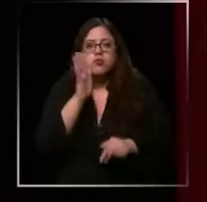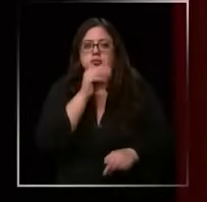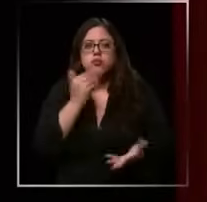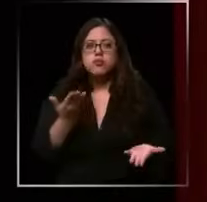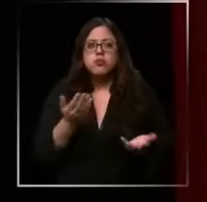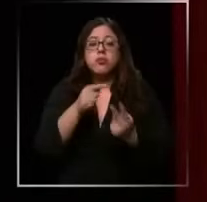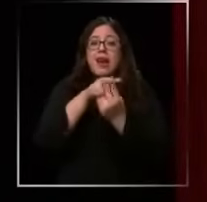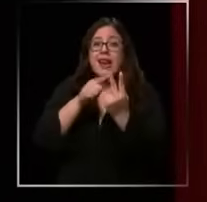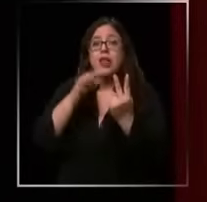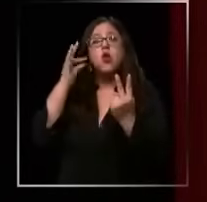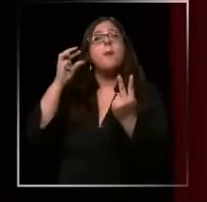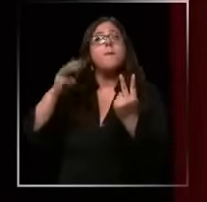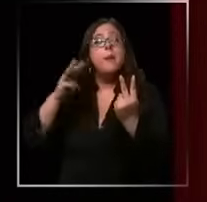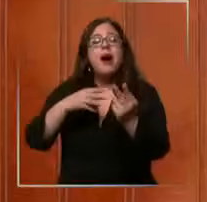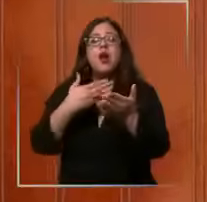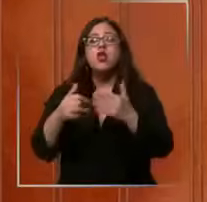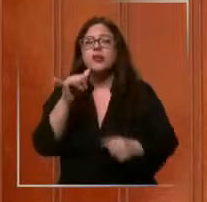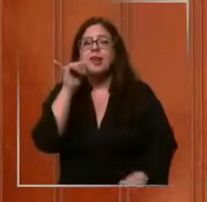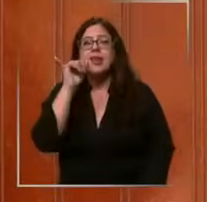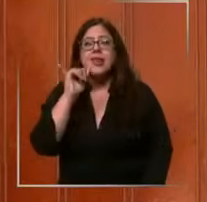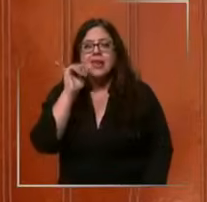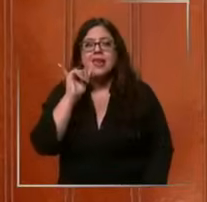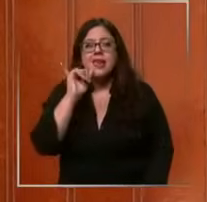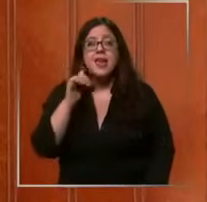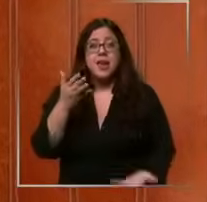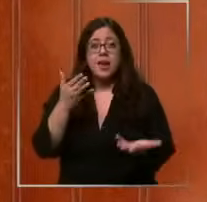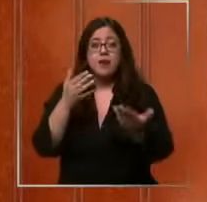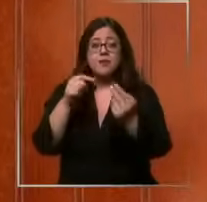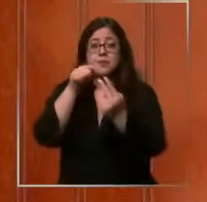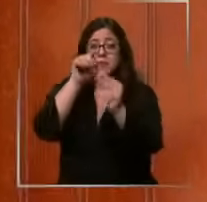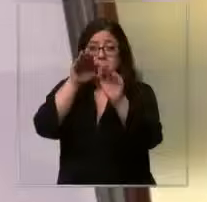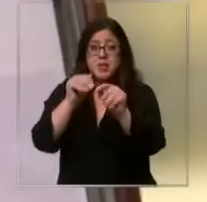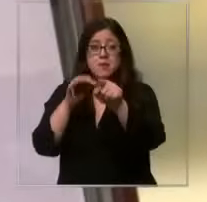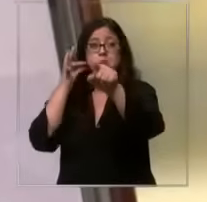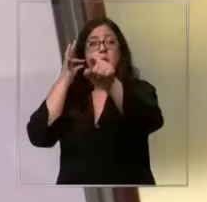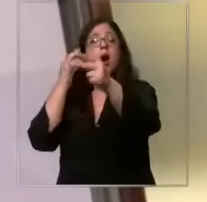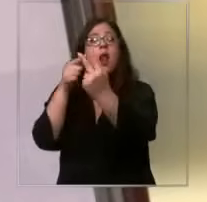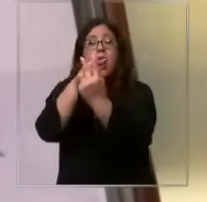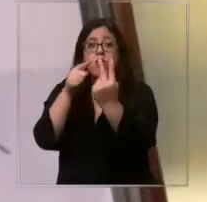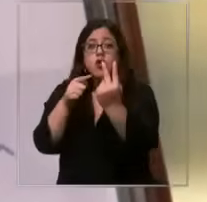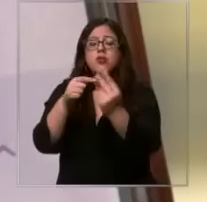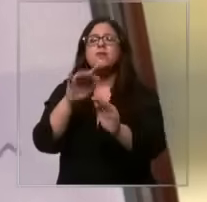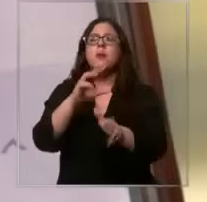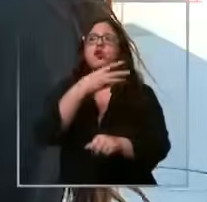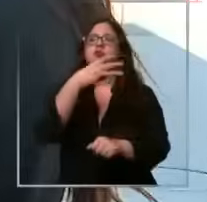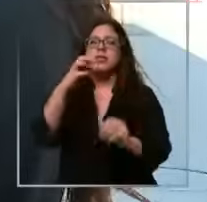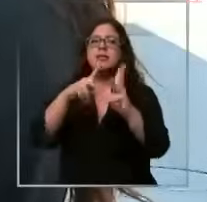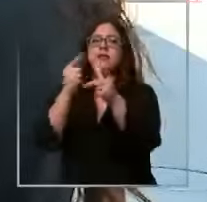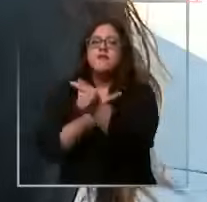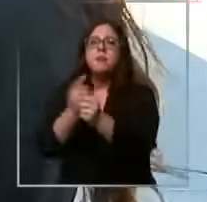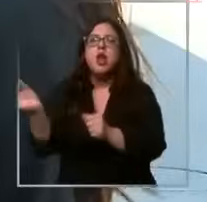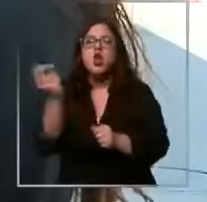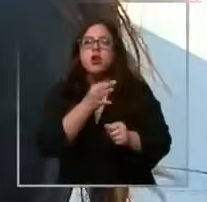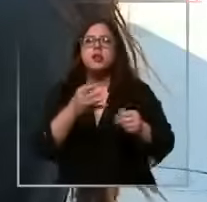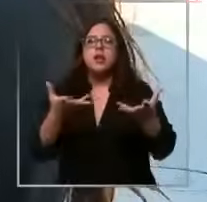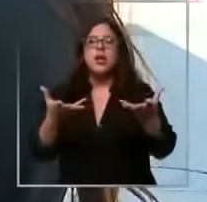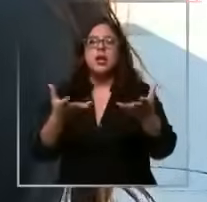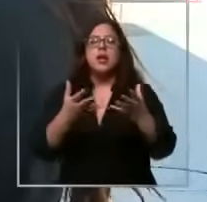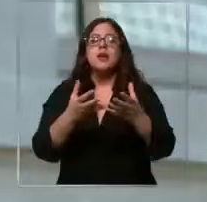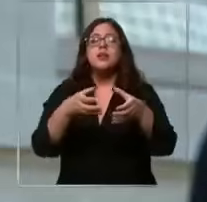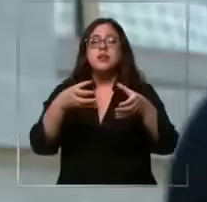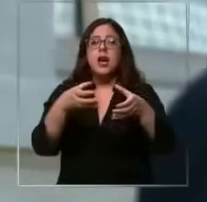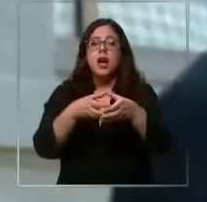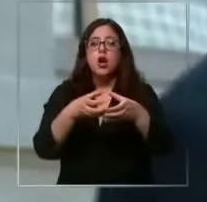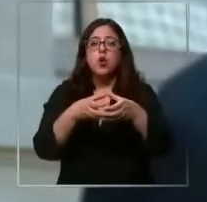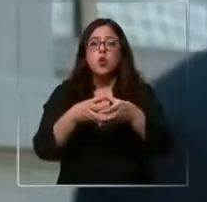Ambas apoderadas son de Iquique. Precisamente como ellas, hay cerca de 300 familias, según el movimiento Ningún Niño Sin Aula